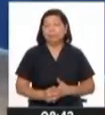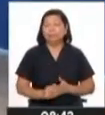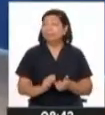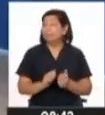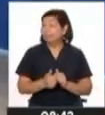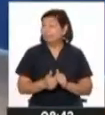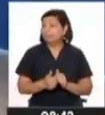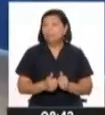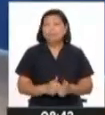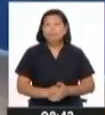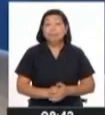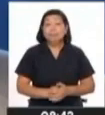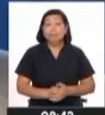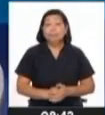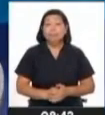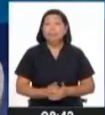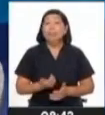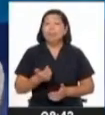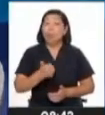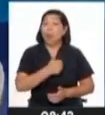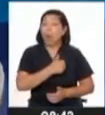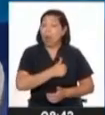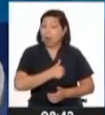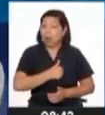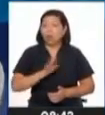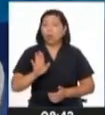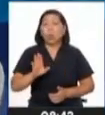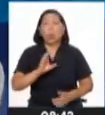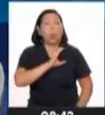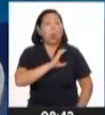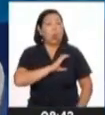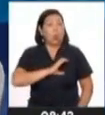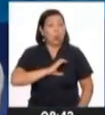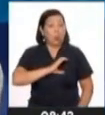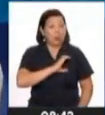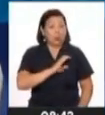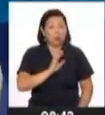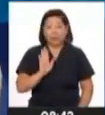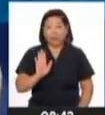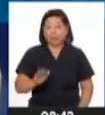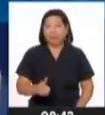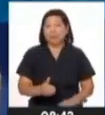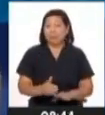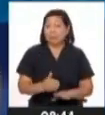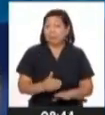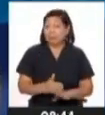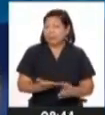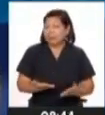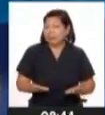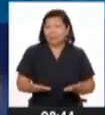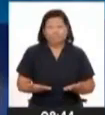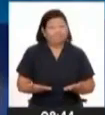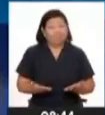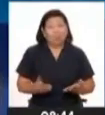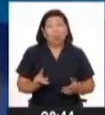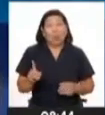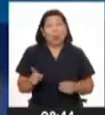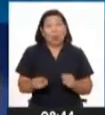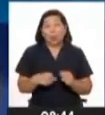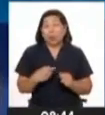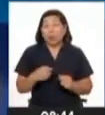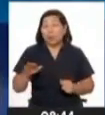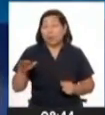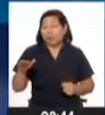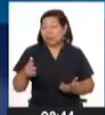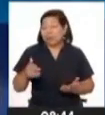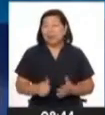Cambios, cambios en actitudes, conductas que de pronto antes no eran usuales en el